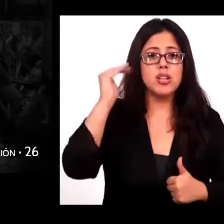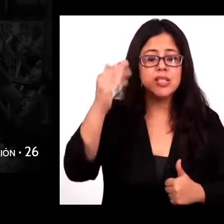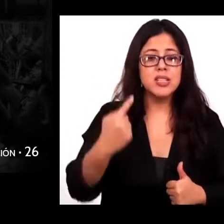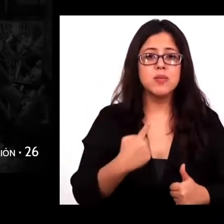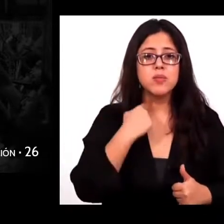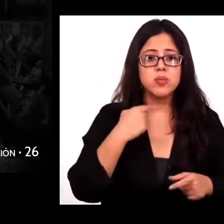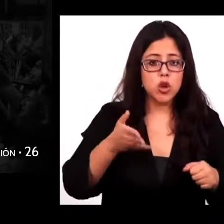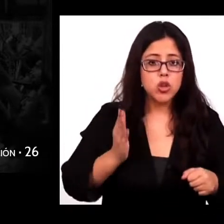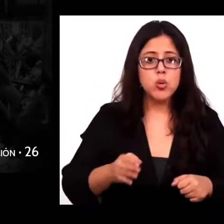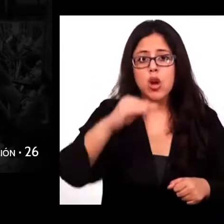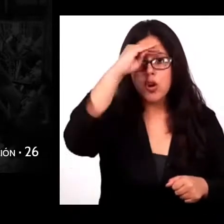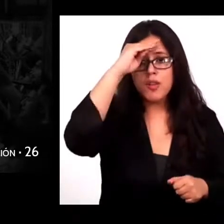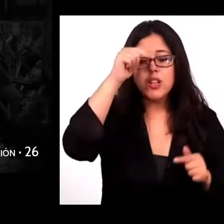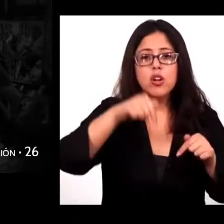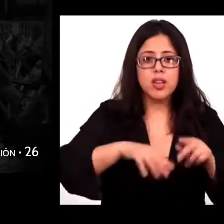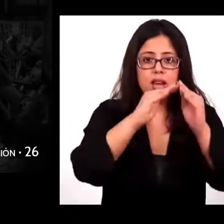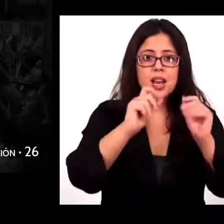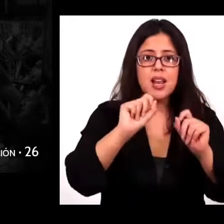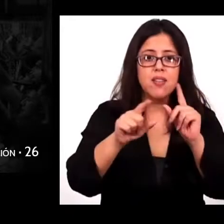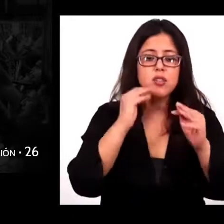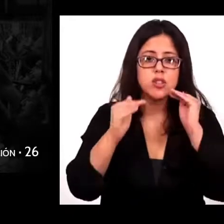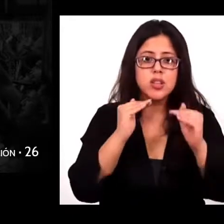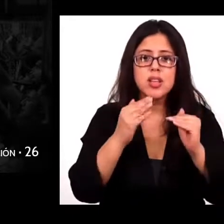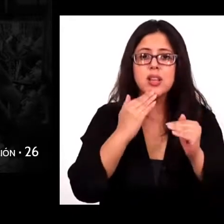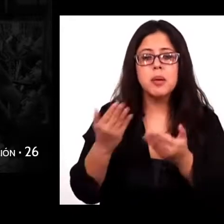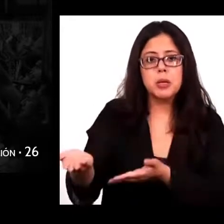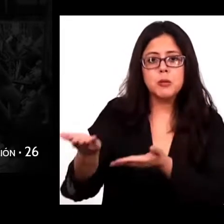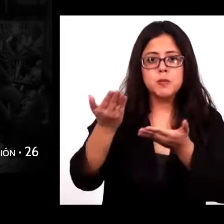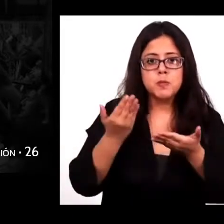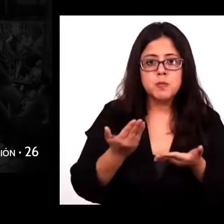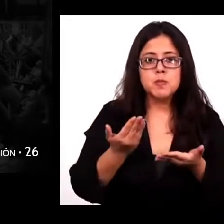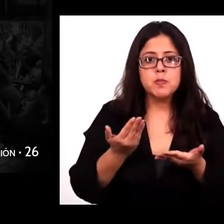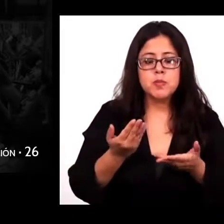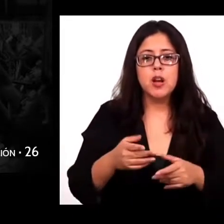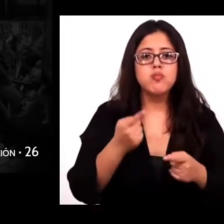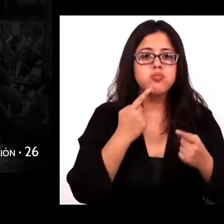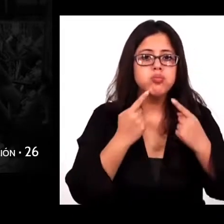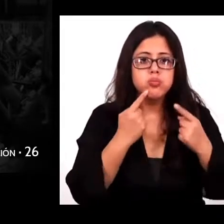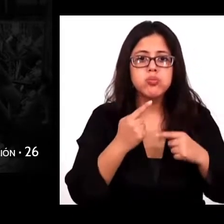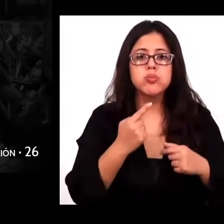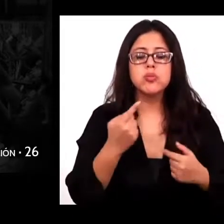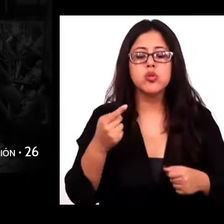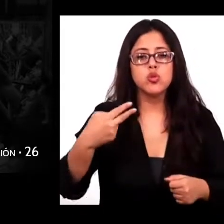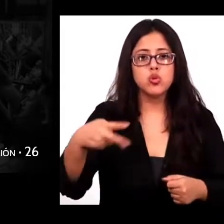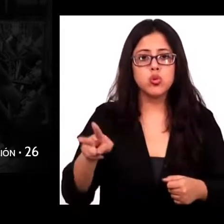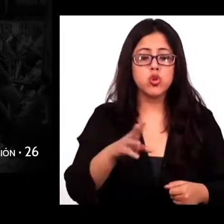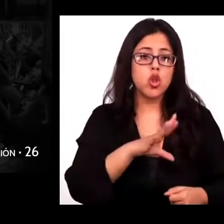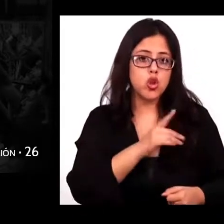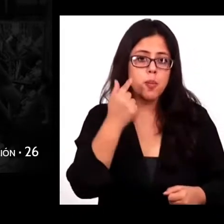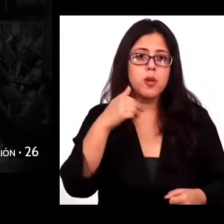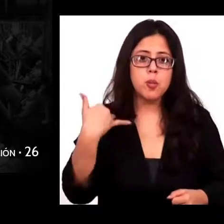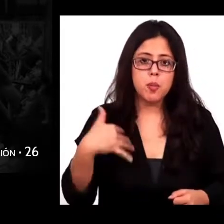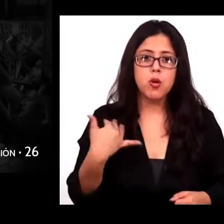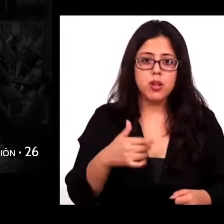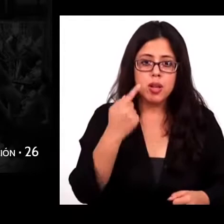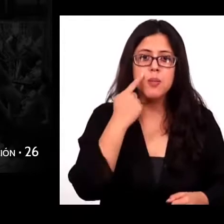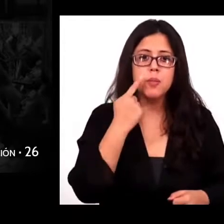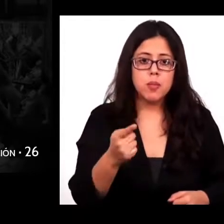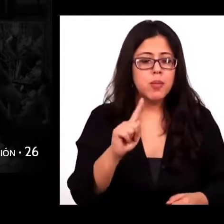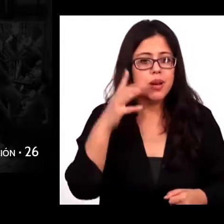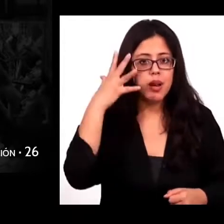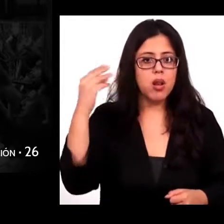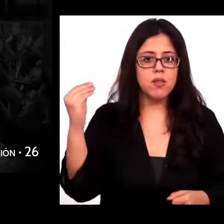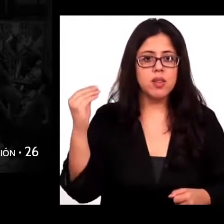en la Defensoría de la Niñez y que nos han entregado y reportado sus testimonios, dolorosos pero importantes de conocer para no olvidar.